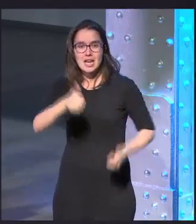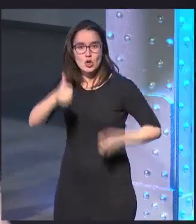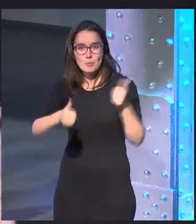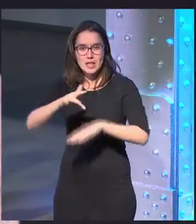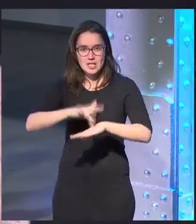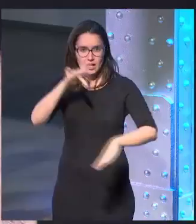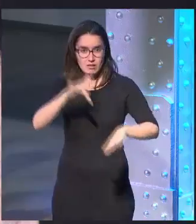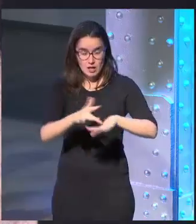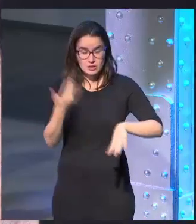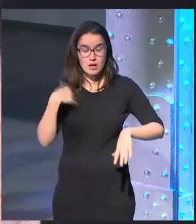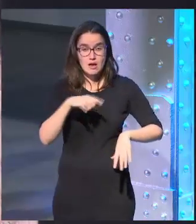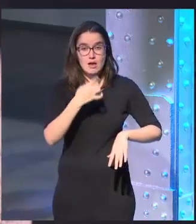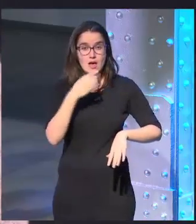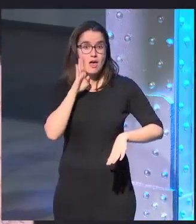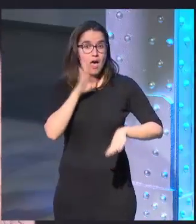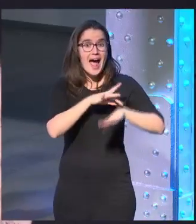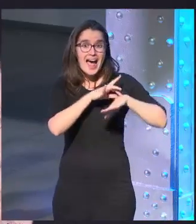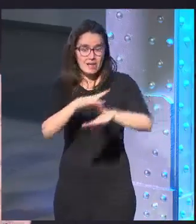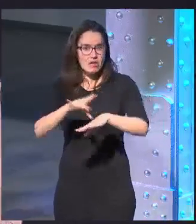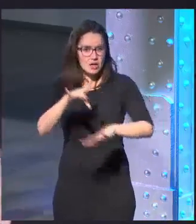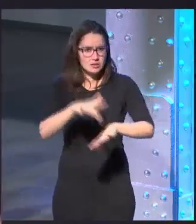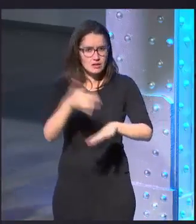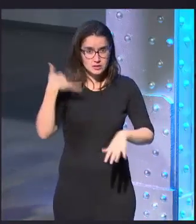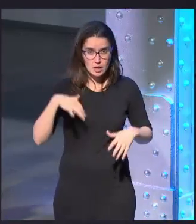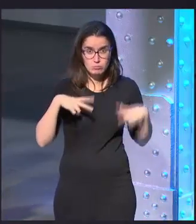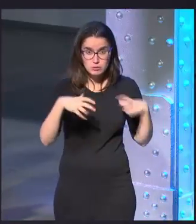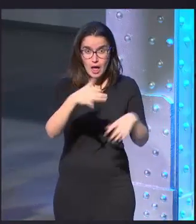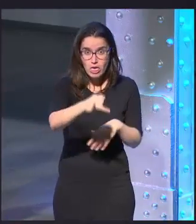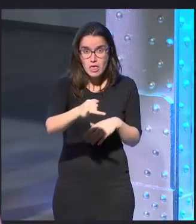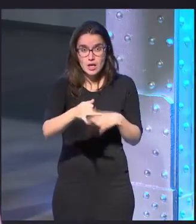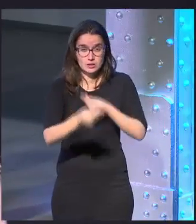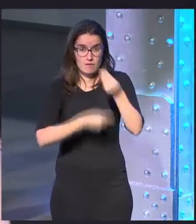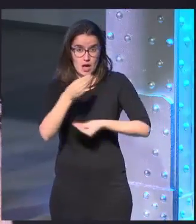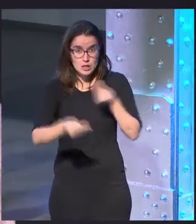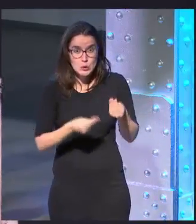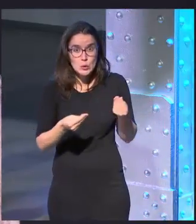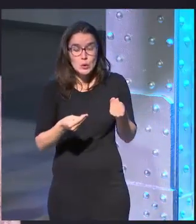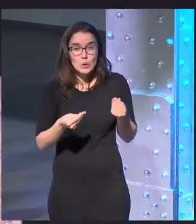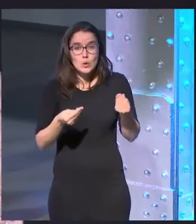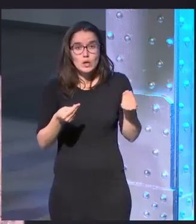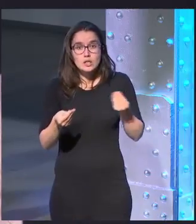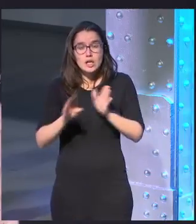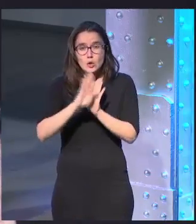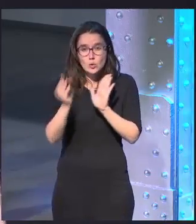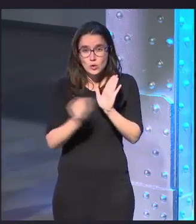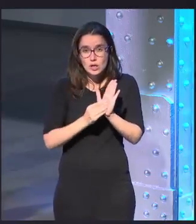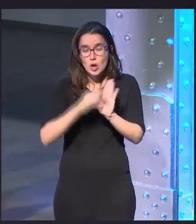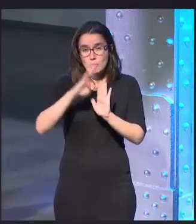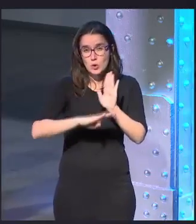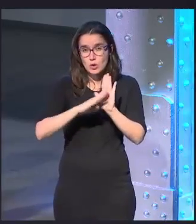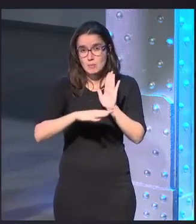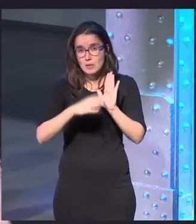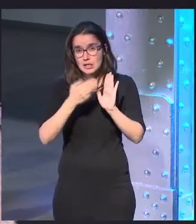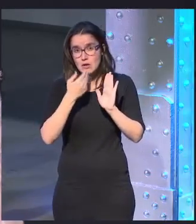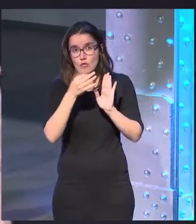competencias digitales. Ya contábamos con una agenda digital que se había elaborado, incorporándonos a programas como